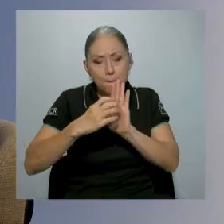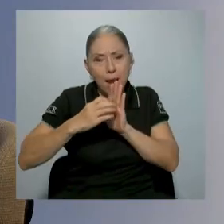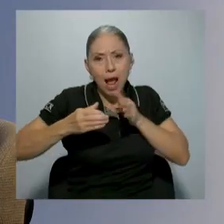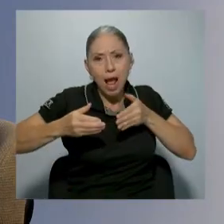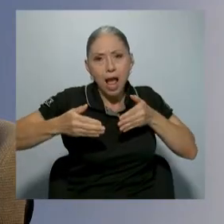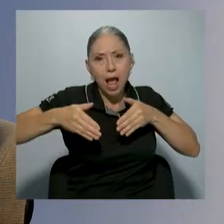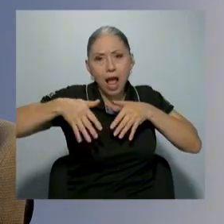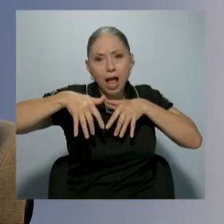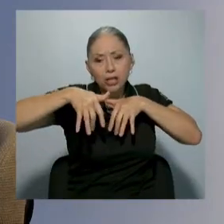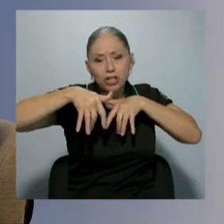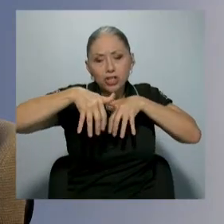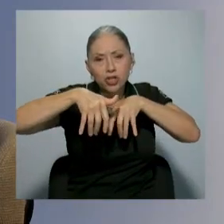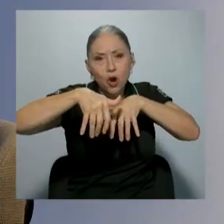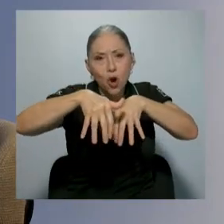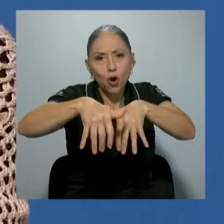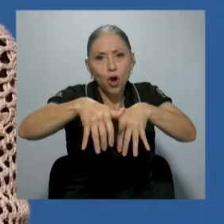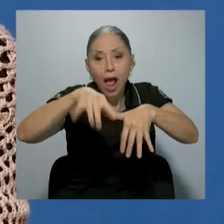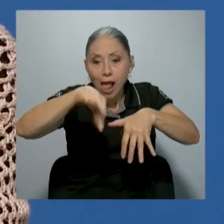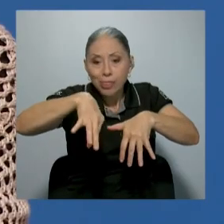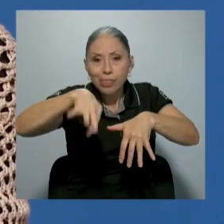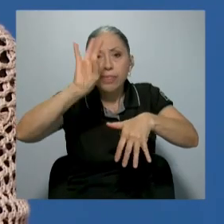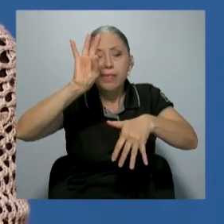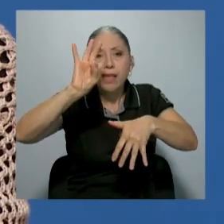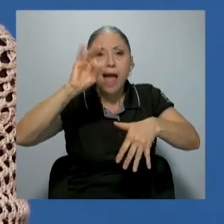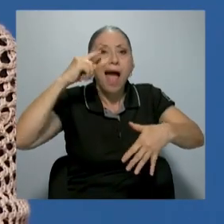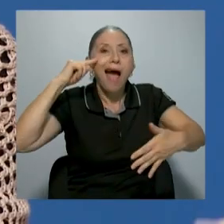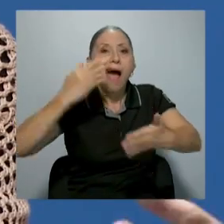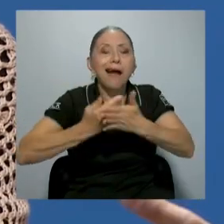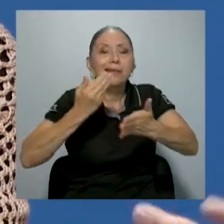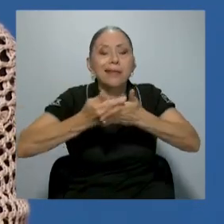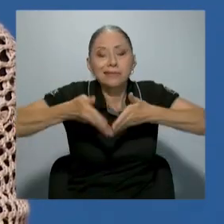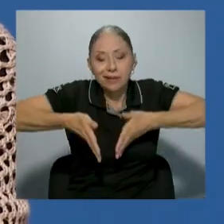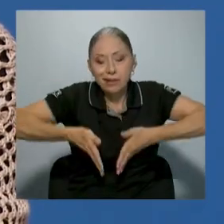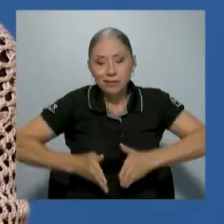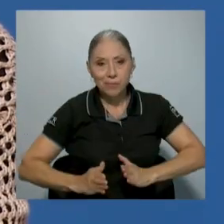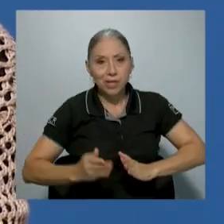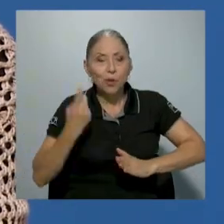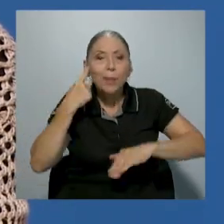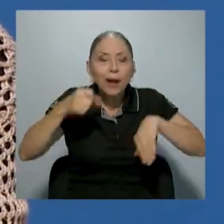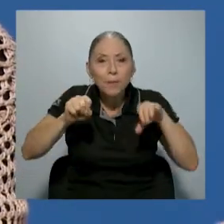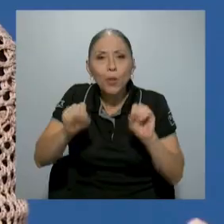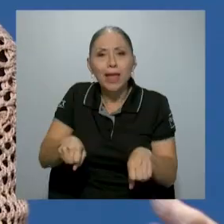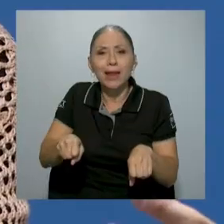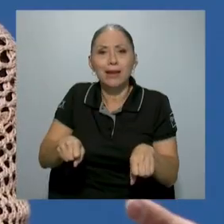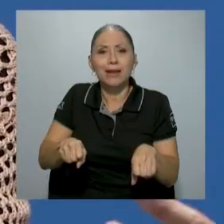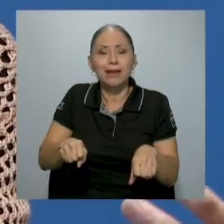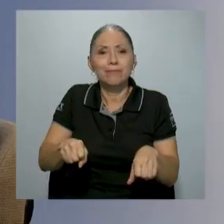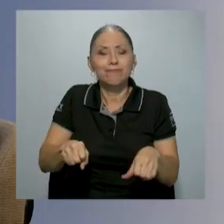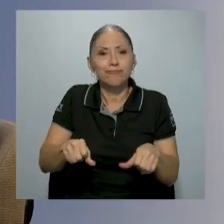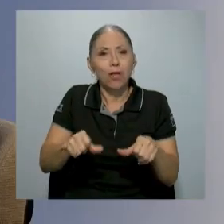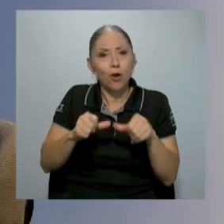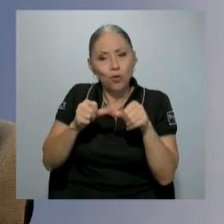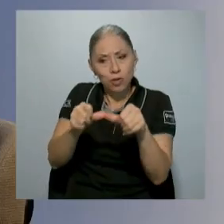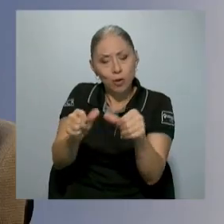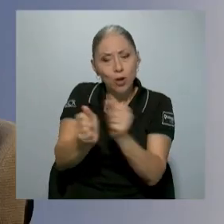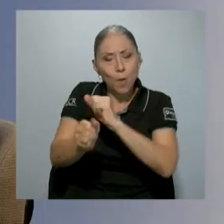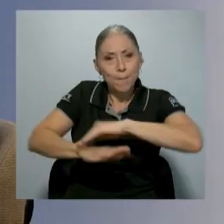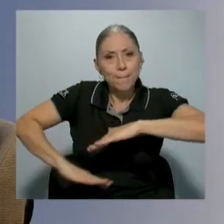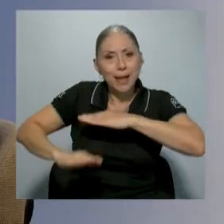porque ese es uno de los aspectos más cuestionados en temas de cómo sostener, digamos, la evidencia científica que